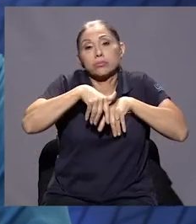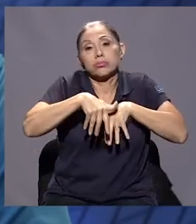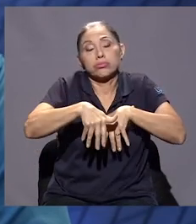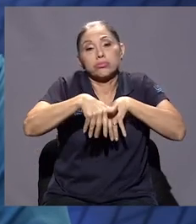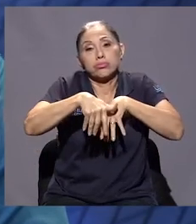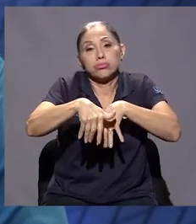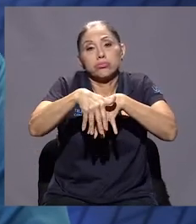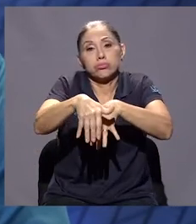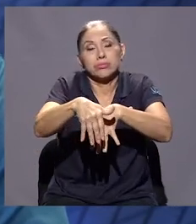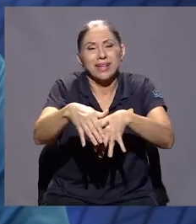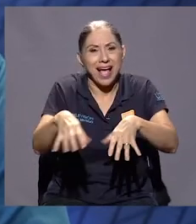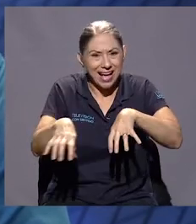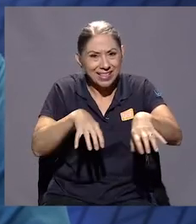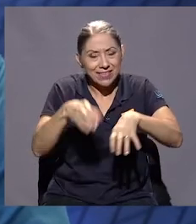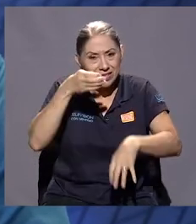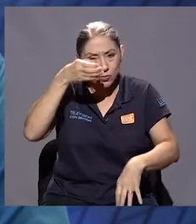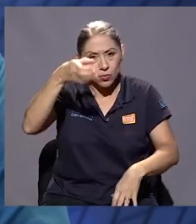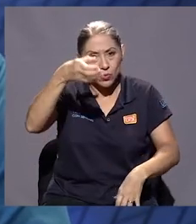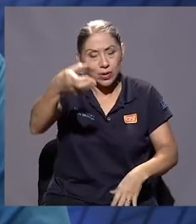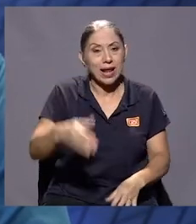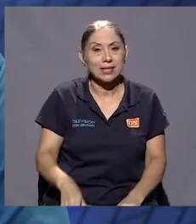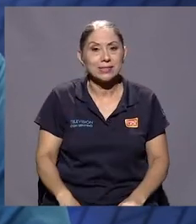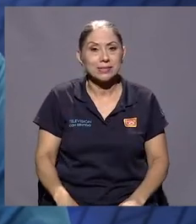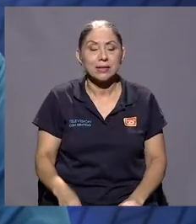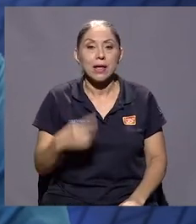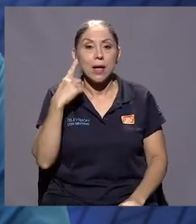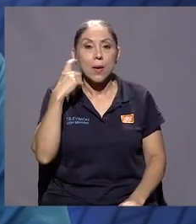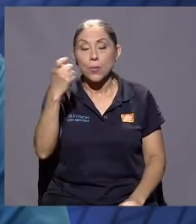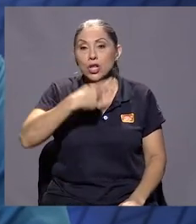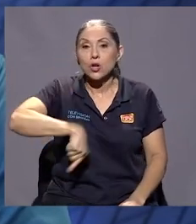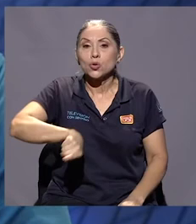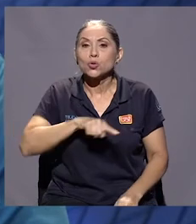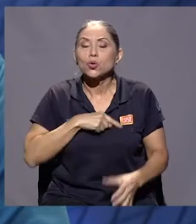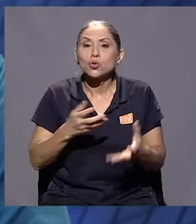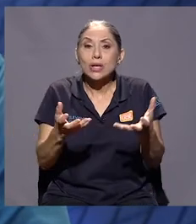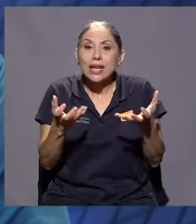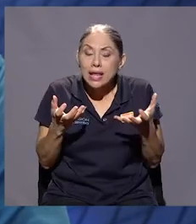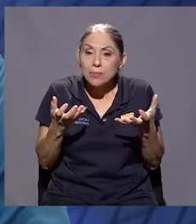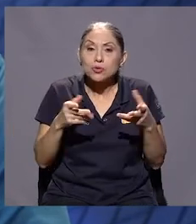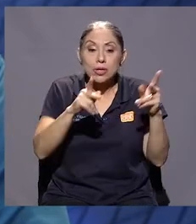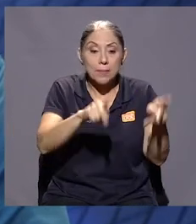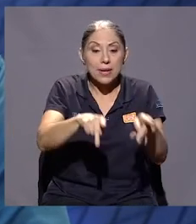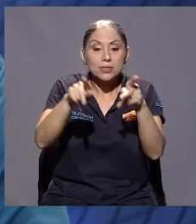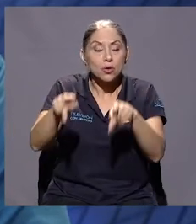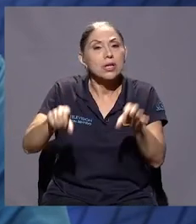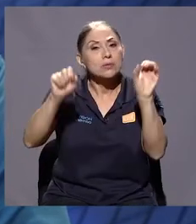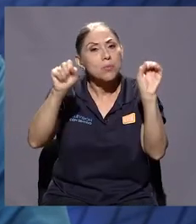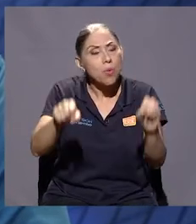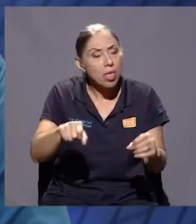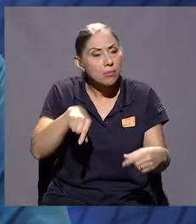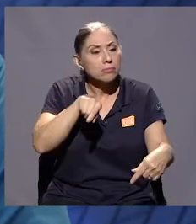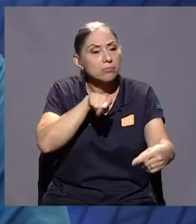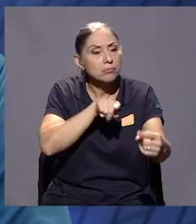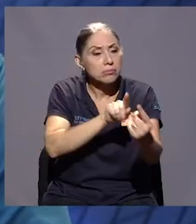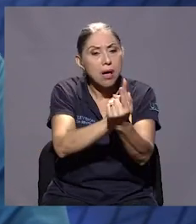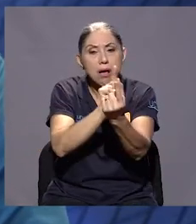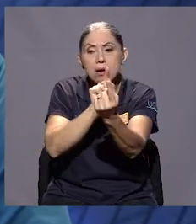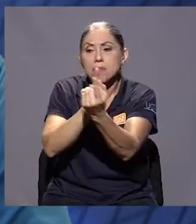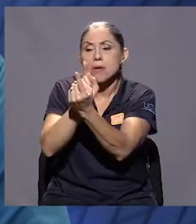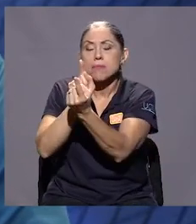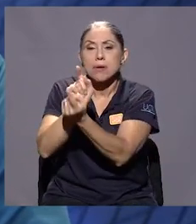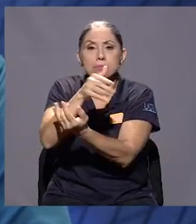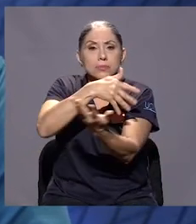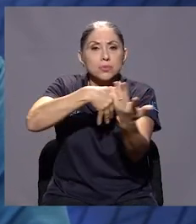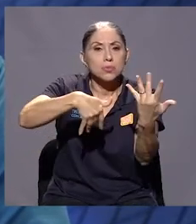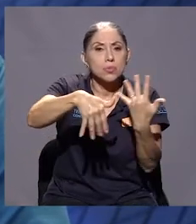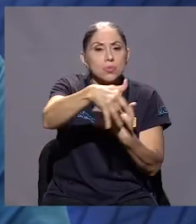partidos muchos que también nosotros dentro de la lógica de generar encuentros ciudadanos en espacios ya sea colectiva en